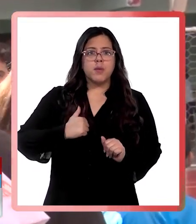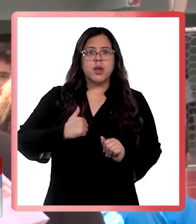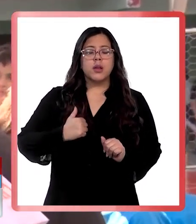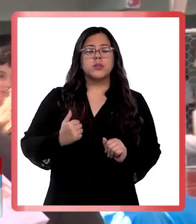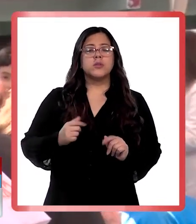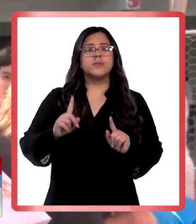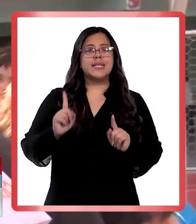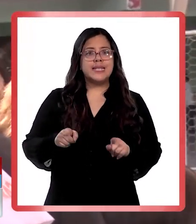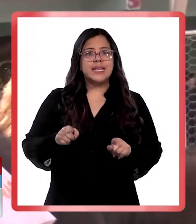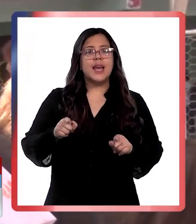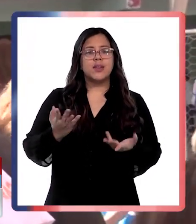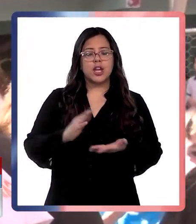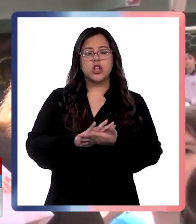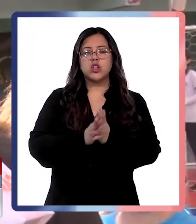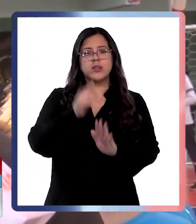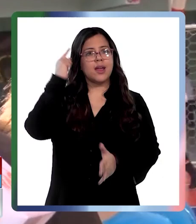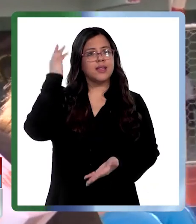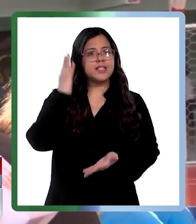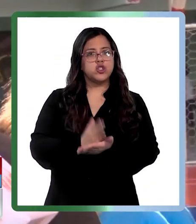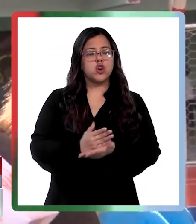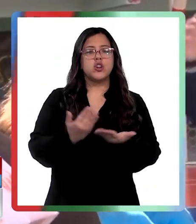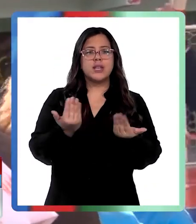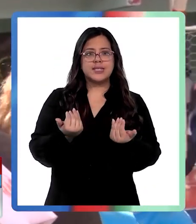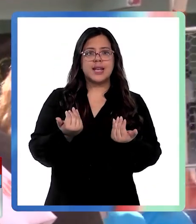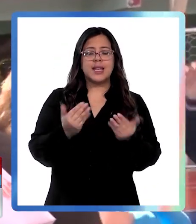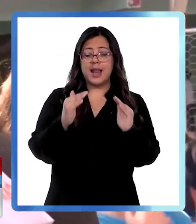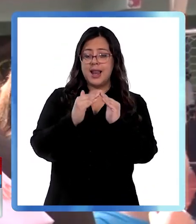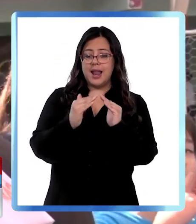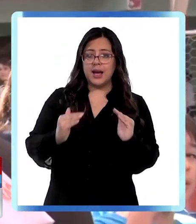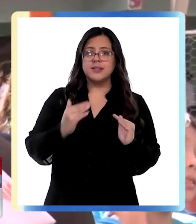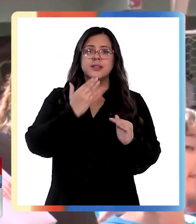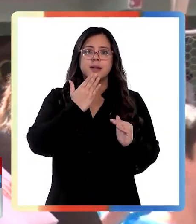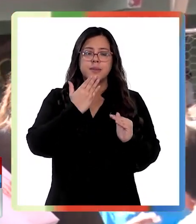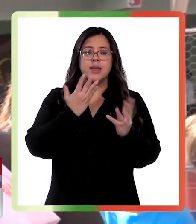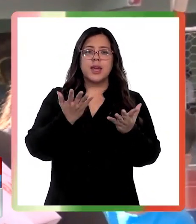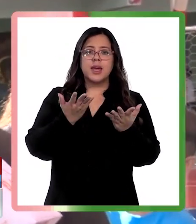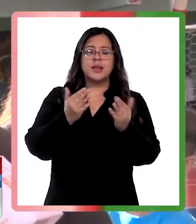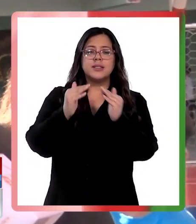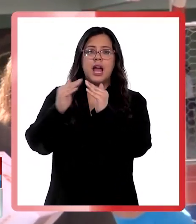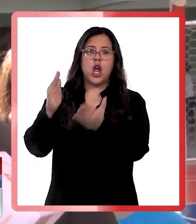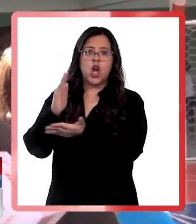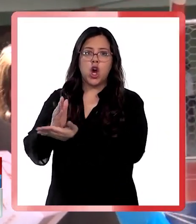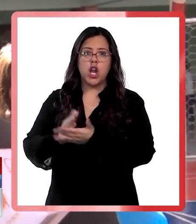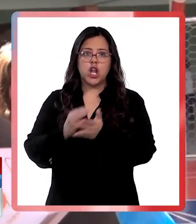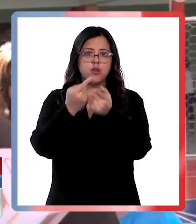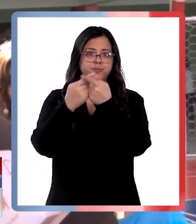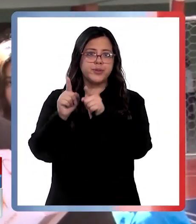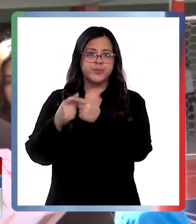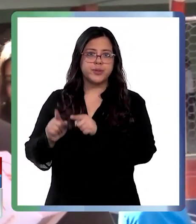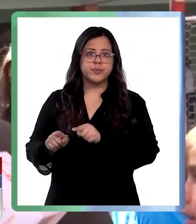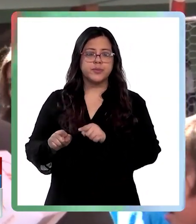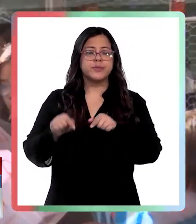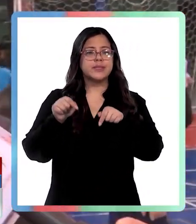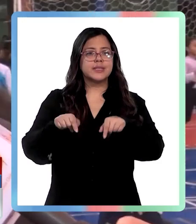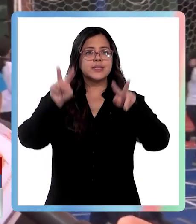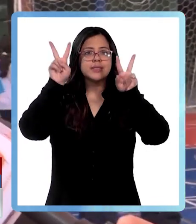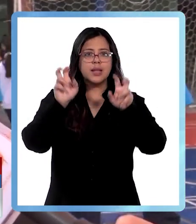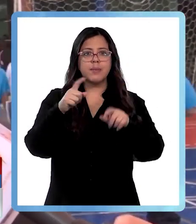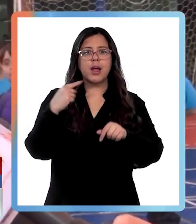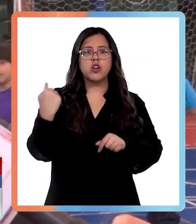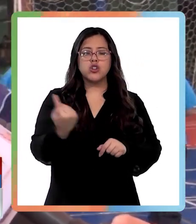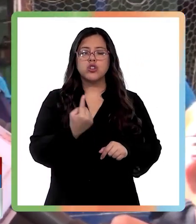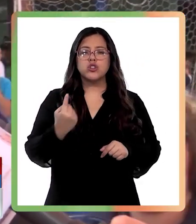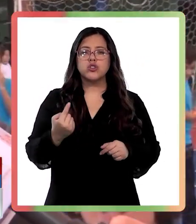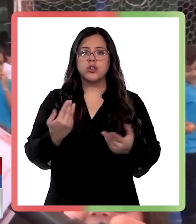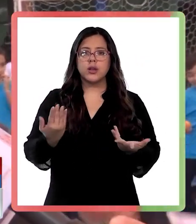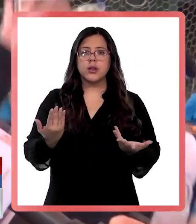asistencia y para eso se deben tomar las medidas necesarias tanto en el hogar como en los establecimientos educacionales. Y en ese